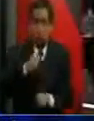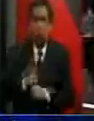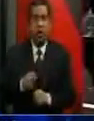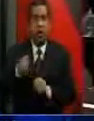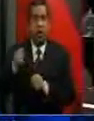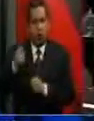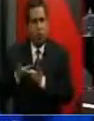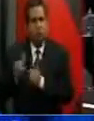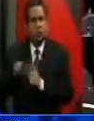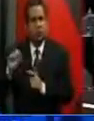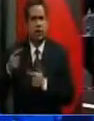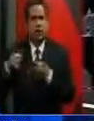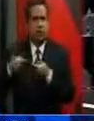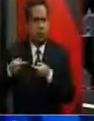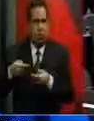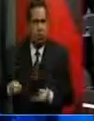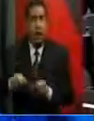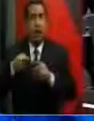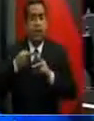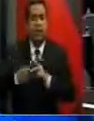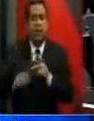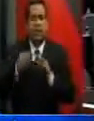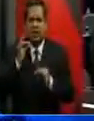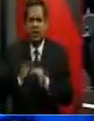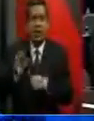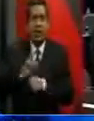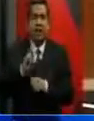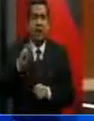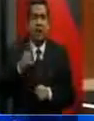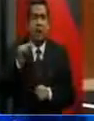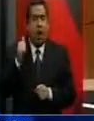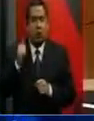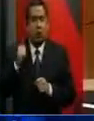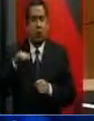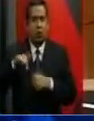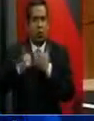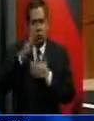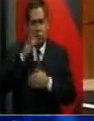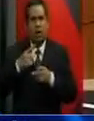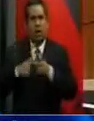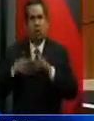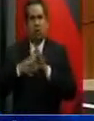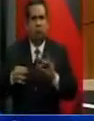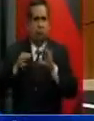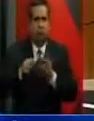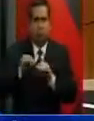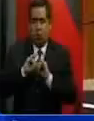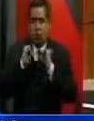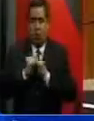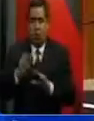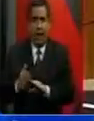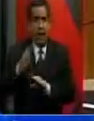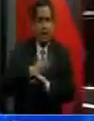la 62ª legislatura, la cual se realizará el 31 de agosto a las 12 horas. Por su parte, el Senado convocó a su junta previa el 30 de